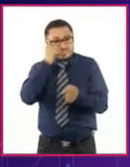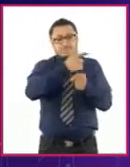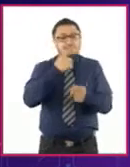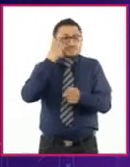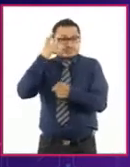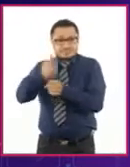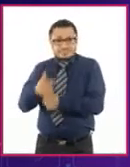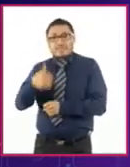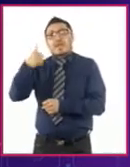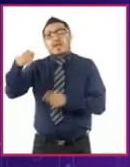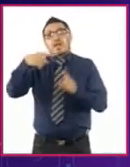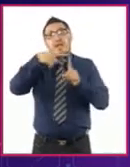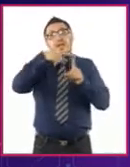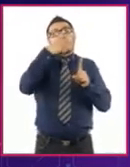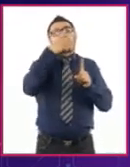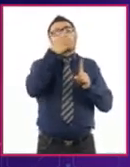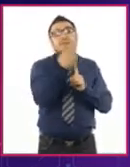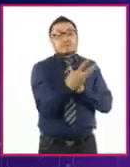tiene 2.